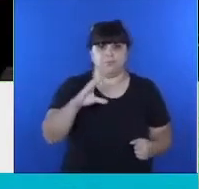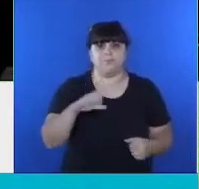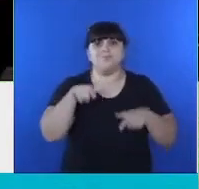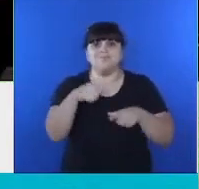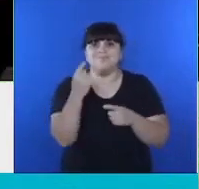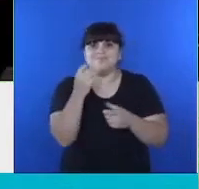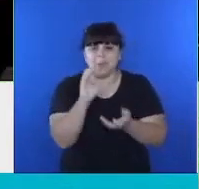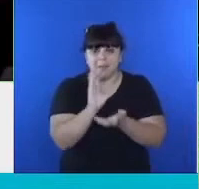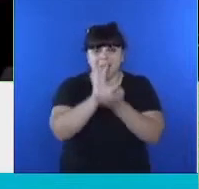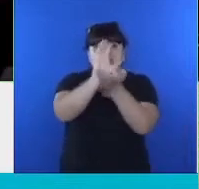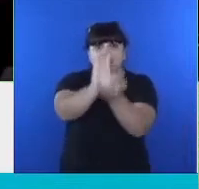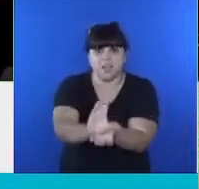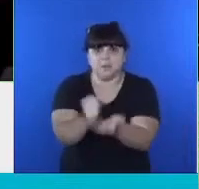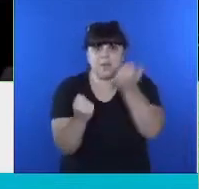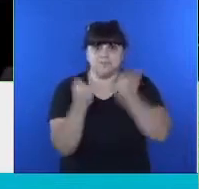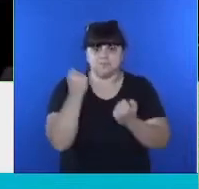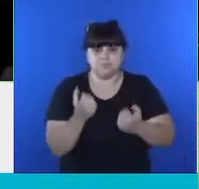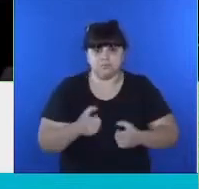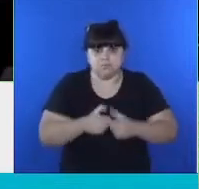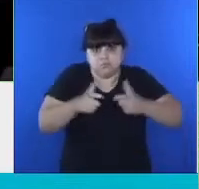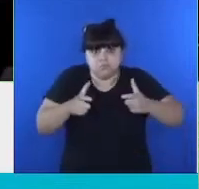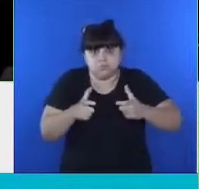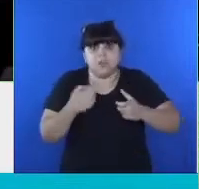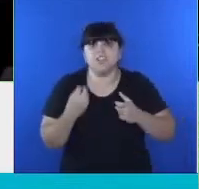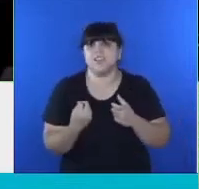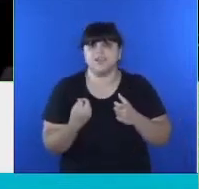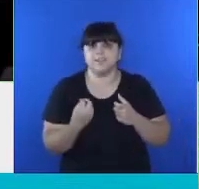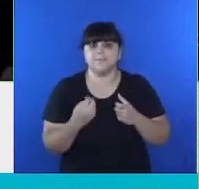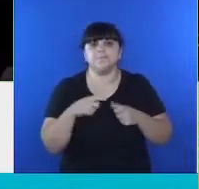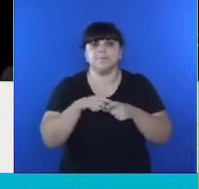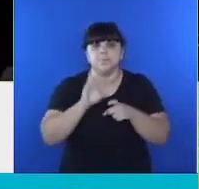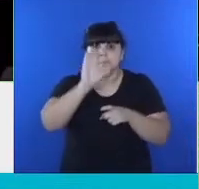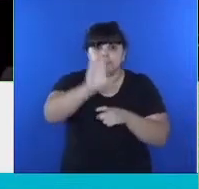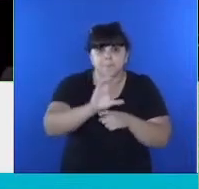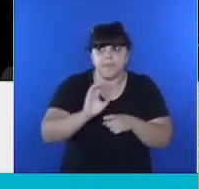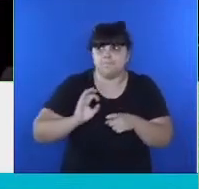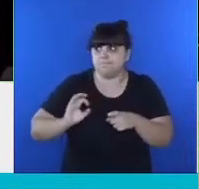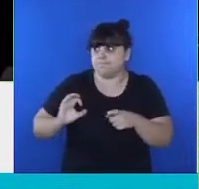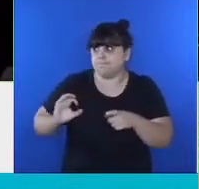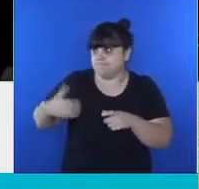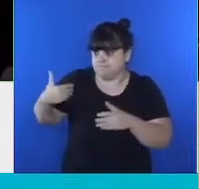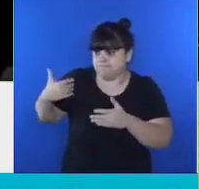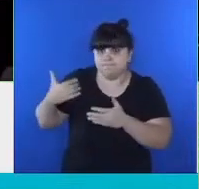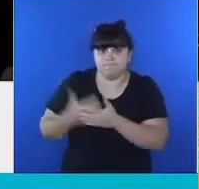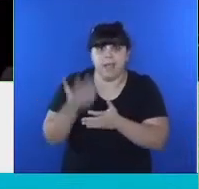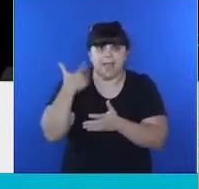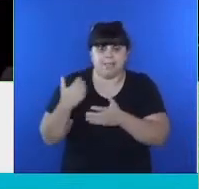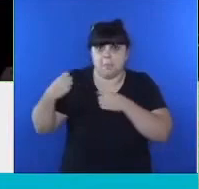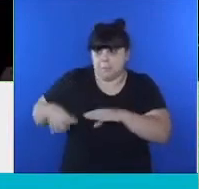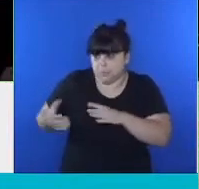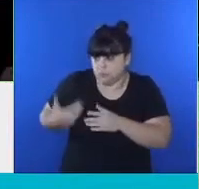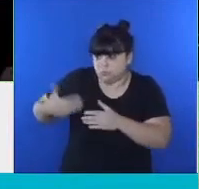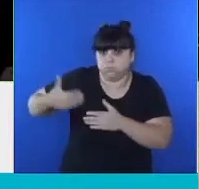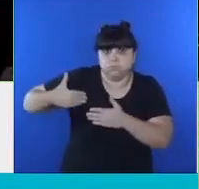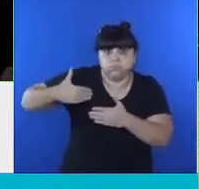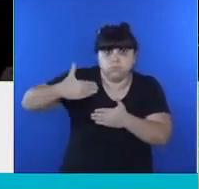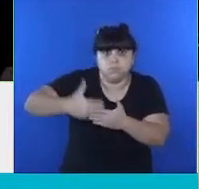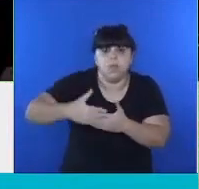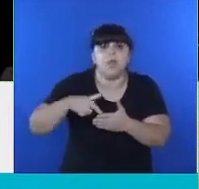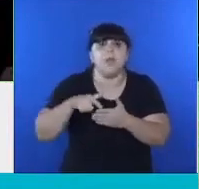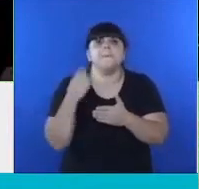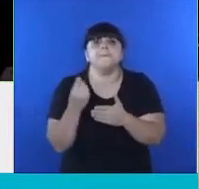Ese Fondo de Fortalecimiento Financiero se utilizó durante todo este tiempo, desde su creación,